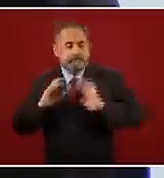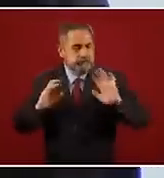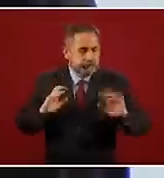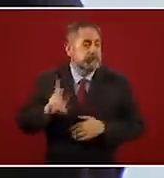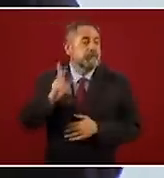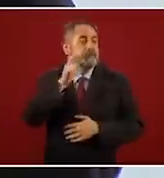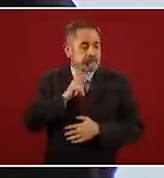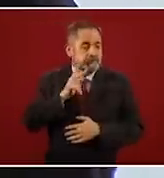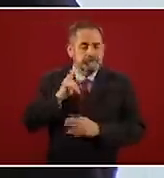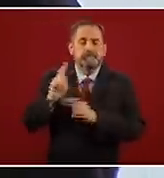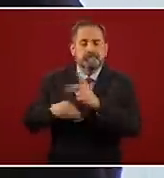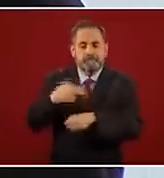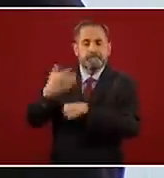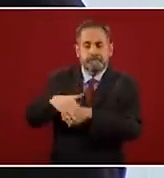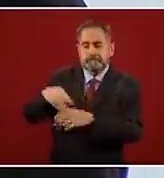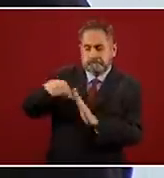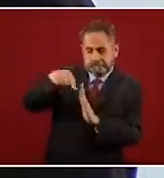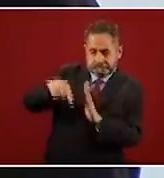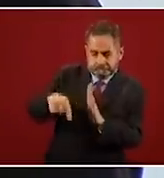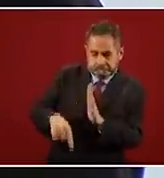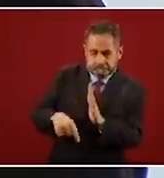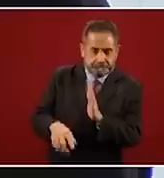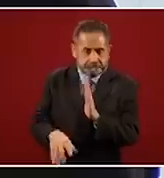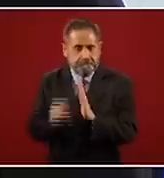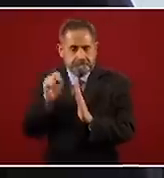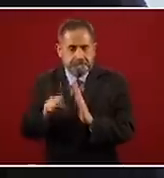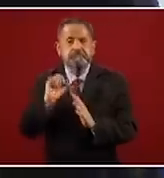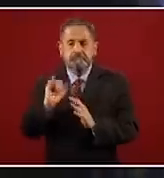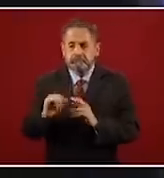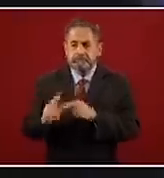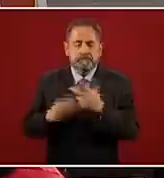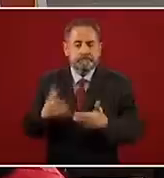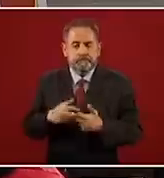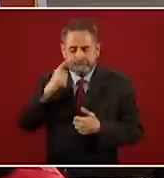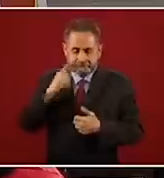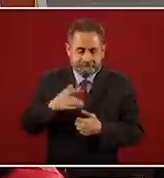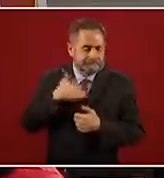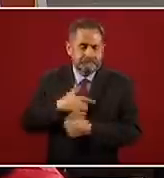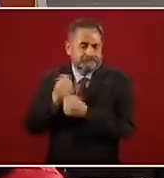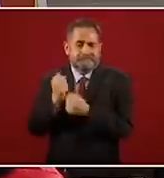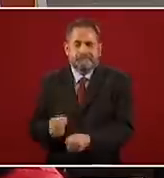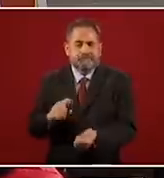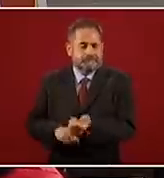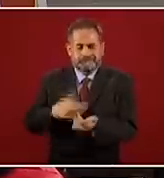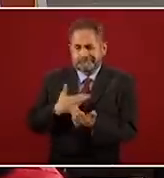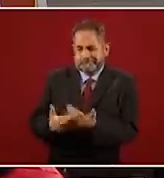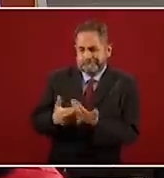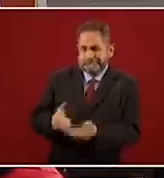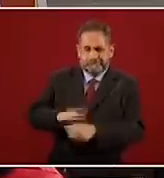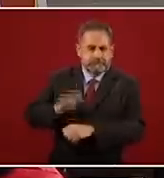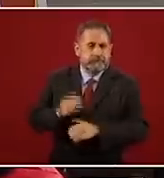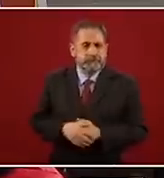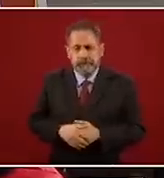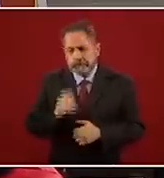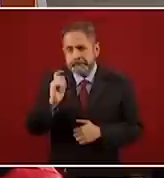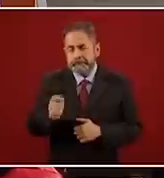a perforar pozos exploratorios para confirmar estos datos. ¿De qué se